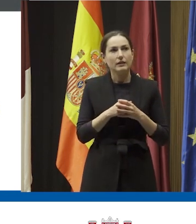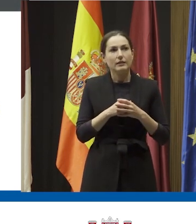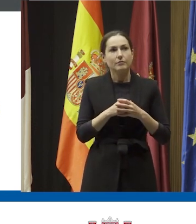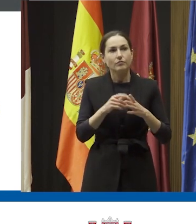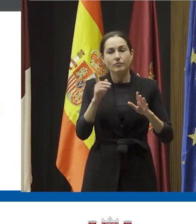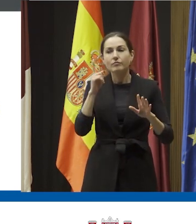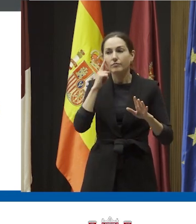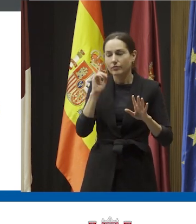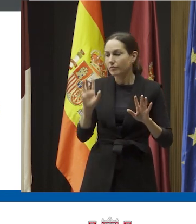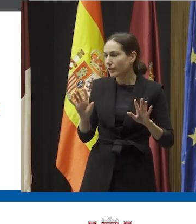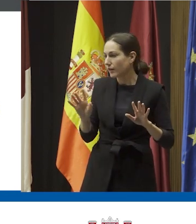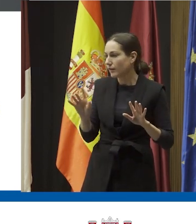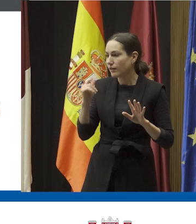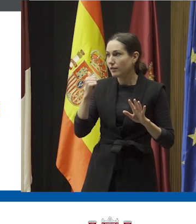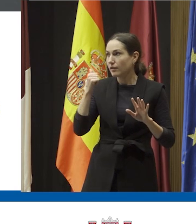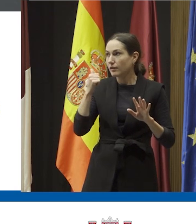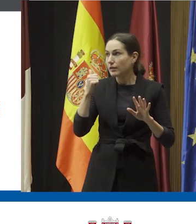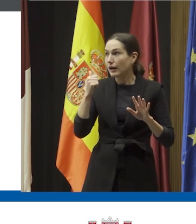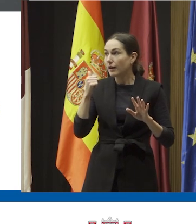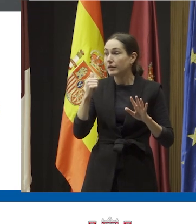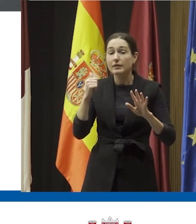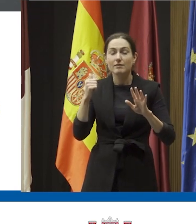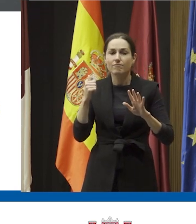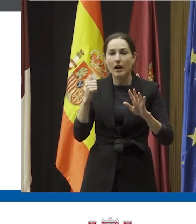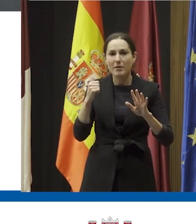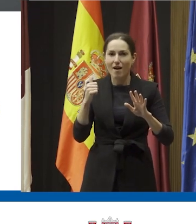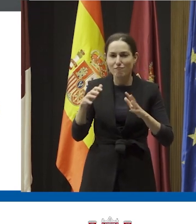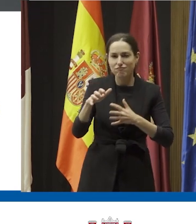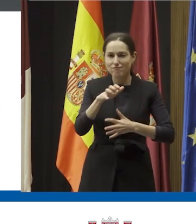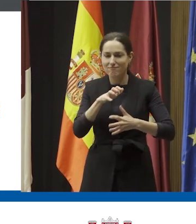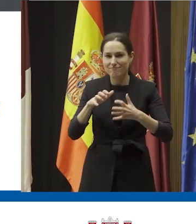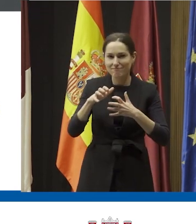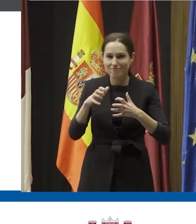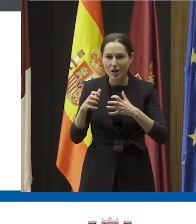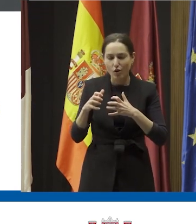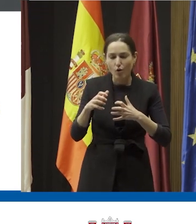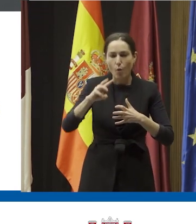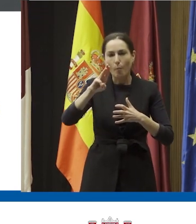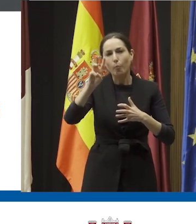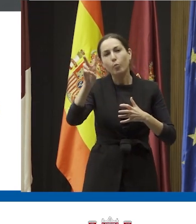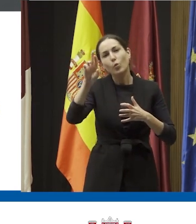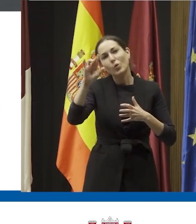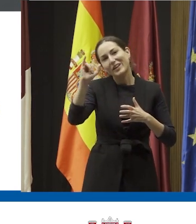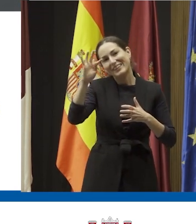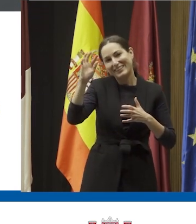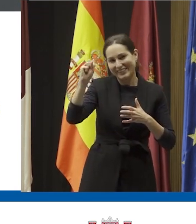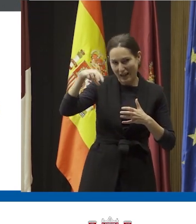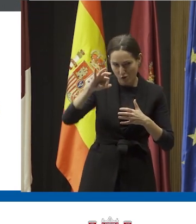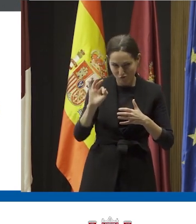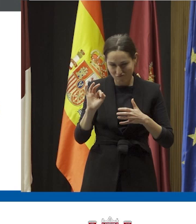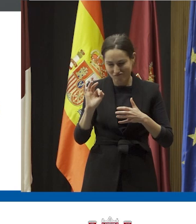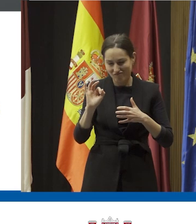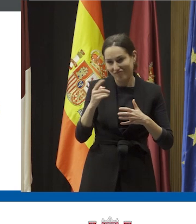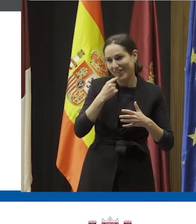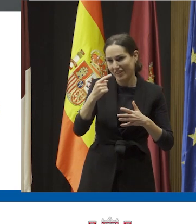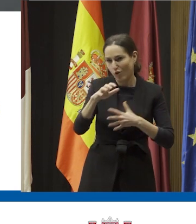una anécdota, creó conflicto puritano en Estados Unidos, en 1870 prácticamente. ¿Por qué conflicto